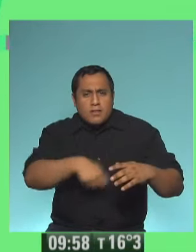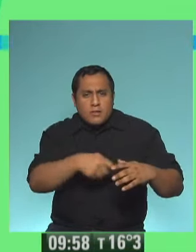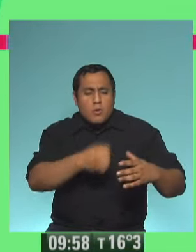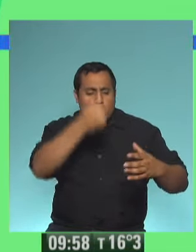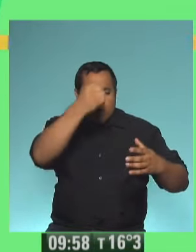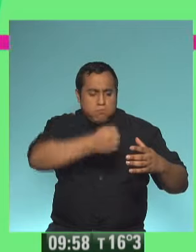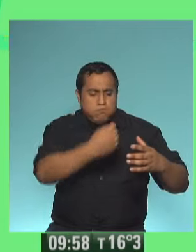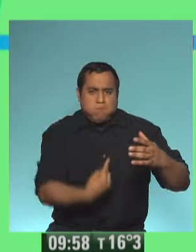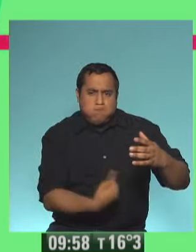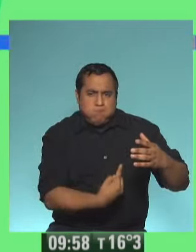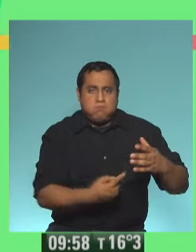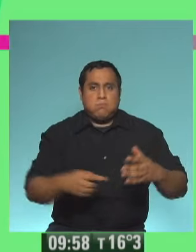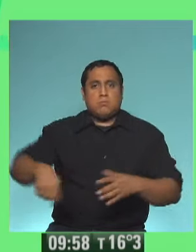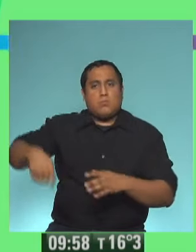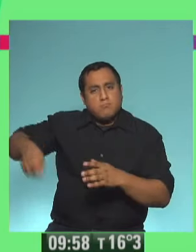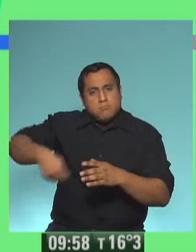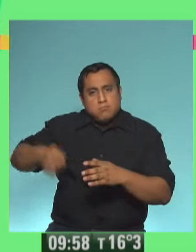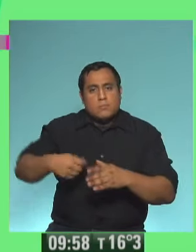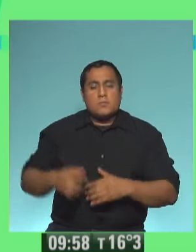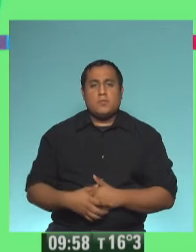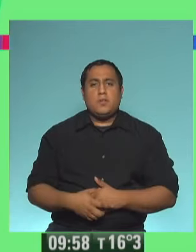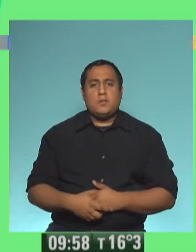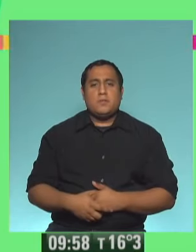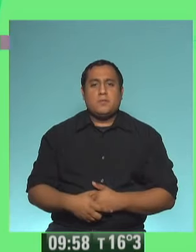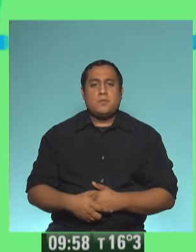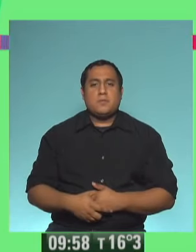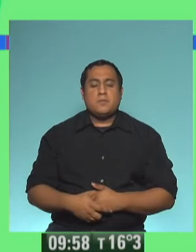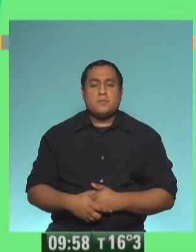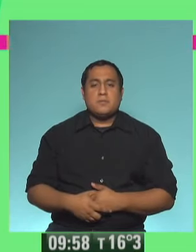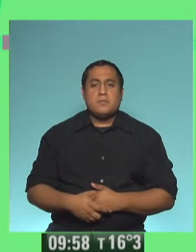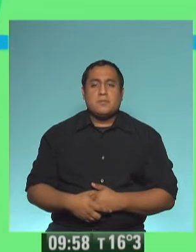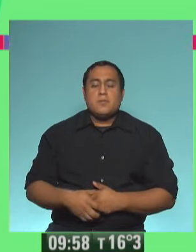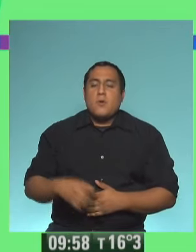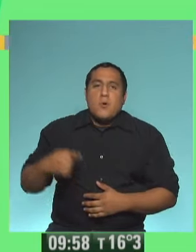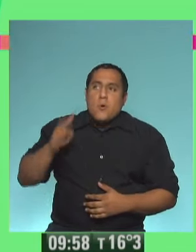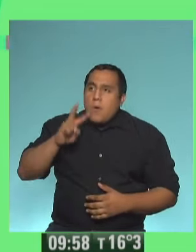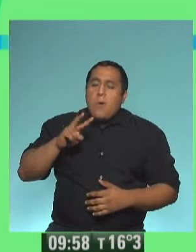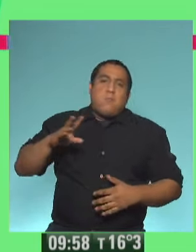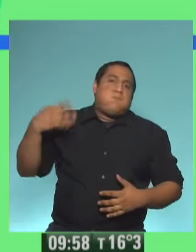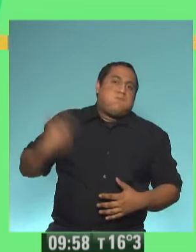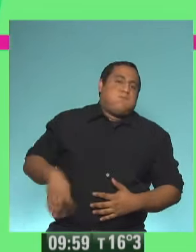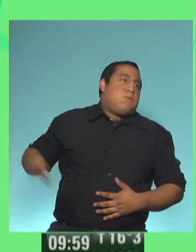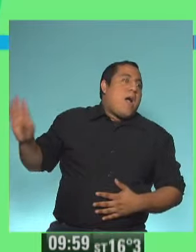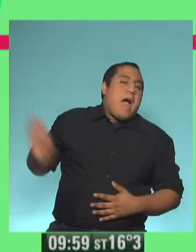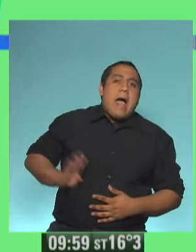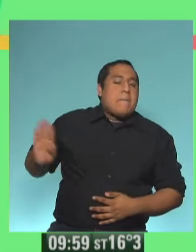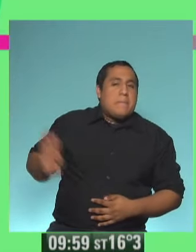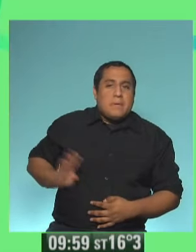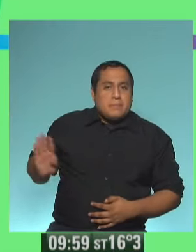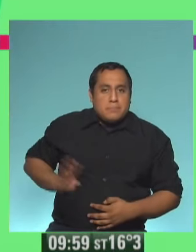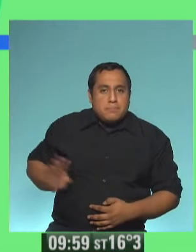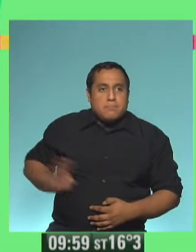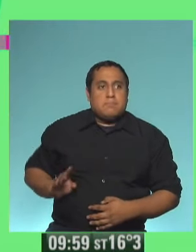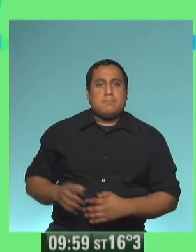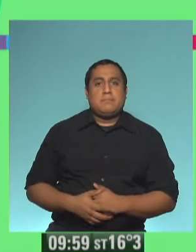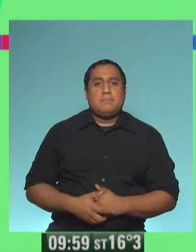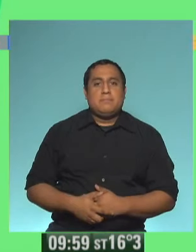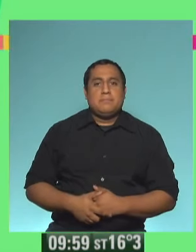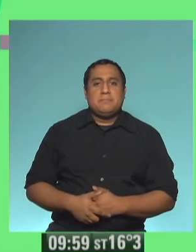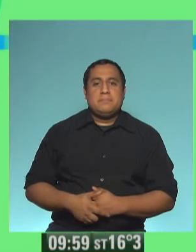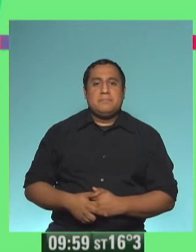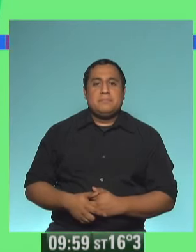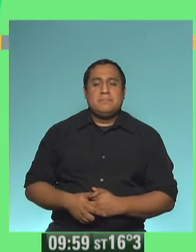el bowl. ¿Qué estarán cocinando las chicas? No sé, pero ya me estoy muriendo de hambre. ¿Saben qué? Llegó el momento de agradecer a todos